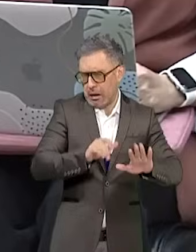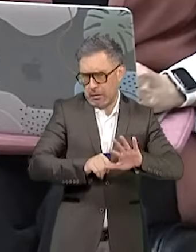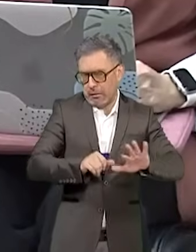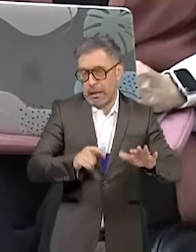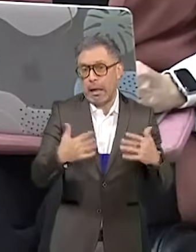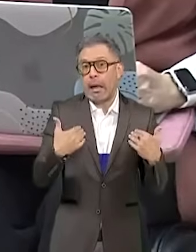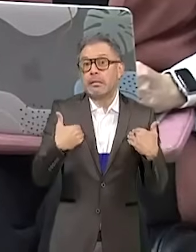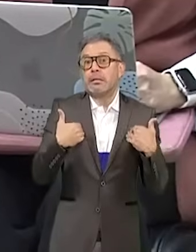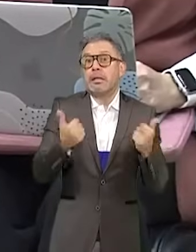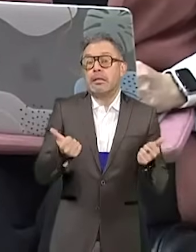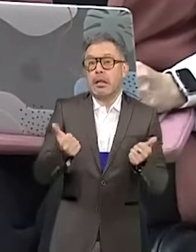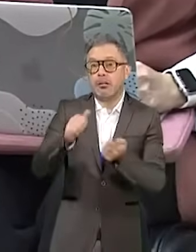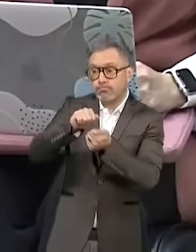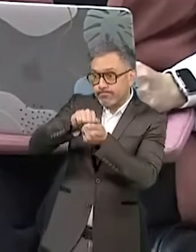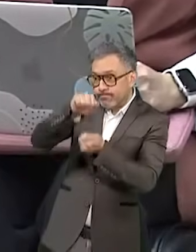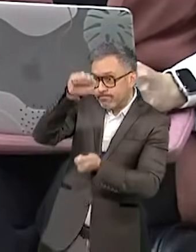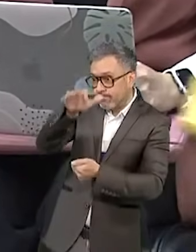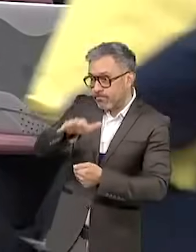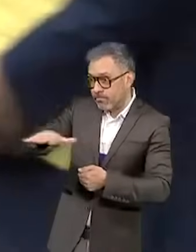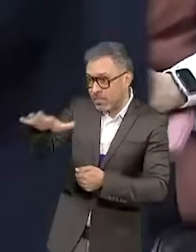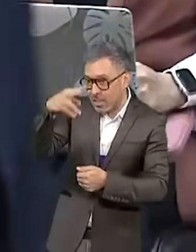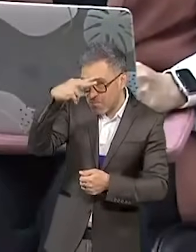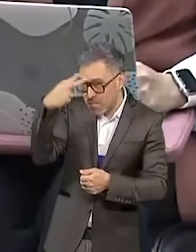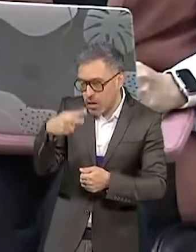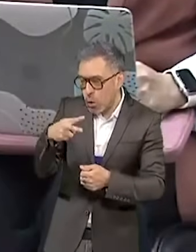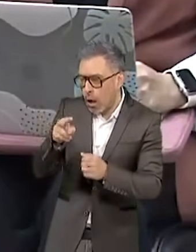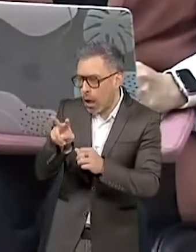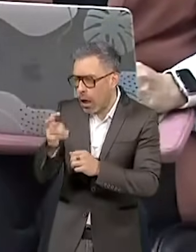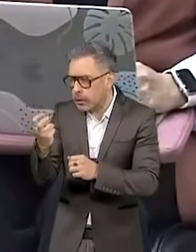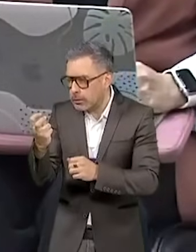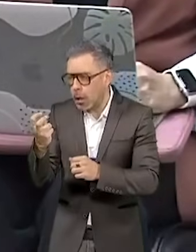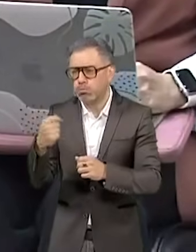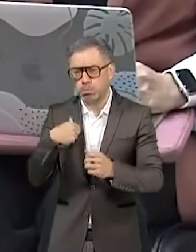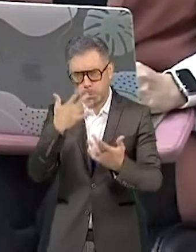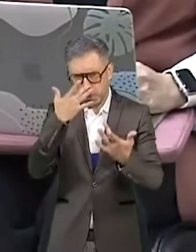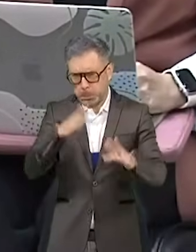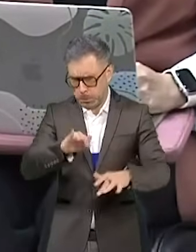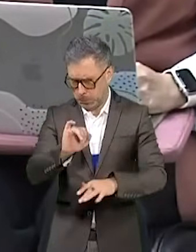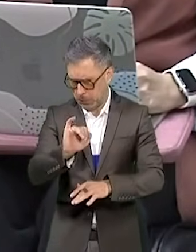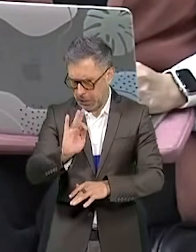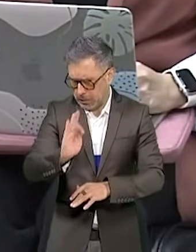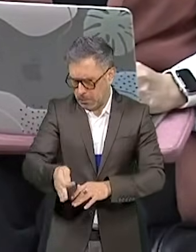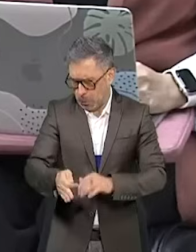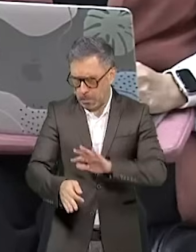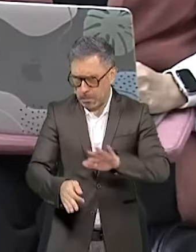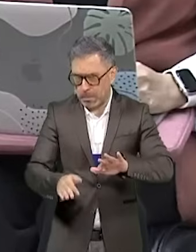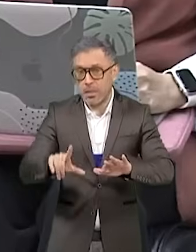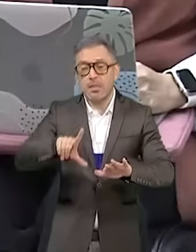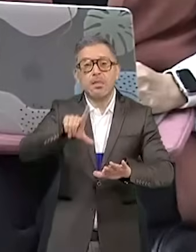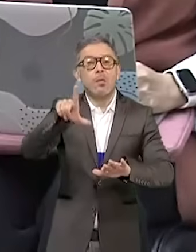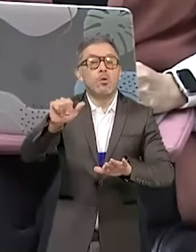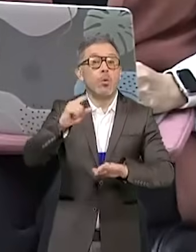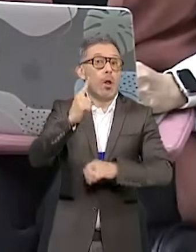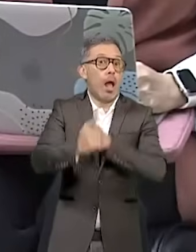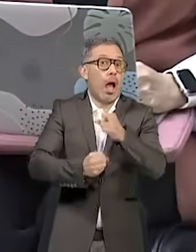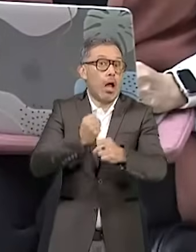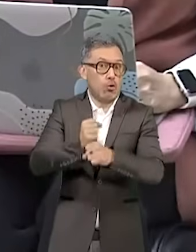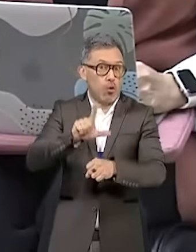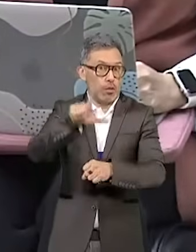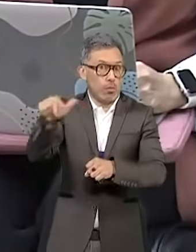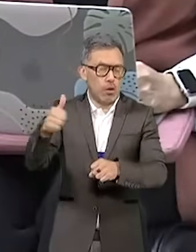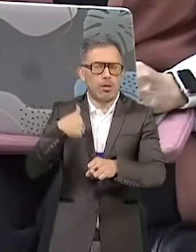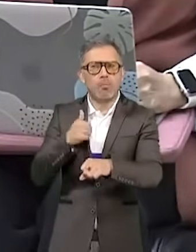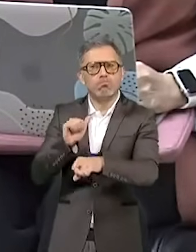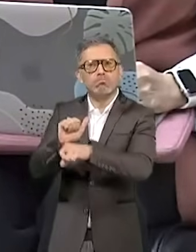país. Sin embargo, pedí que esas prestaciones después sí se me entregaran, ya un año después,